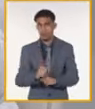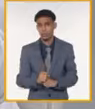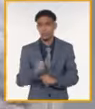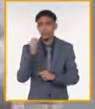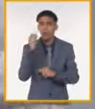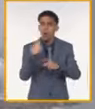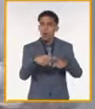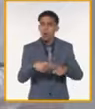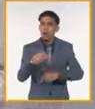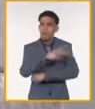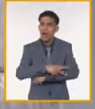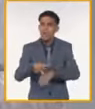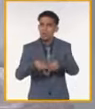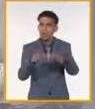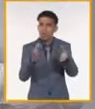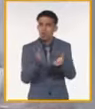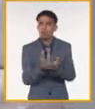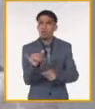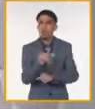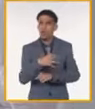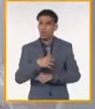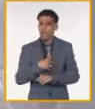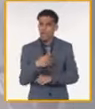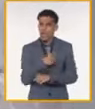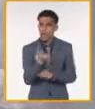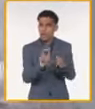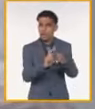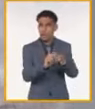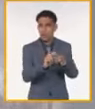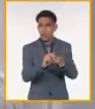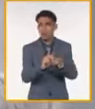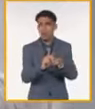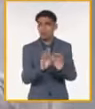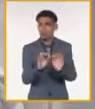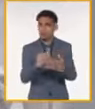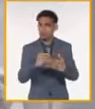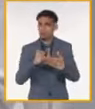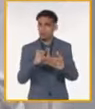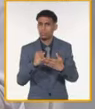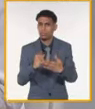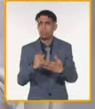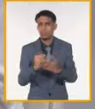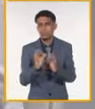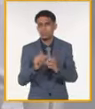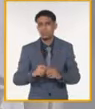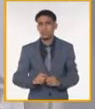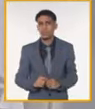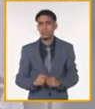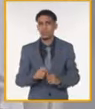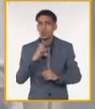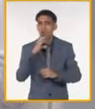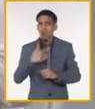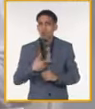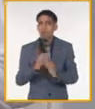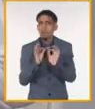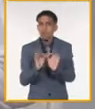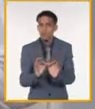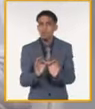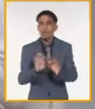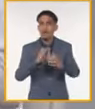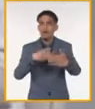otros países en el mundo que han desarrollado una parte importante de su economía a partir de las pequeñas y microempresas de